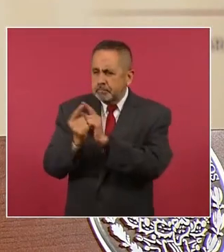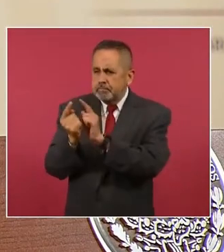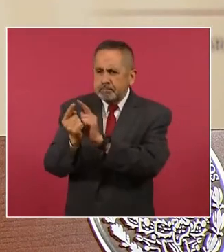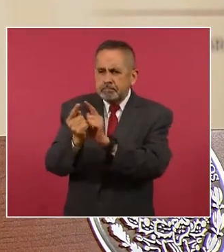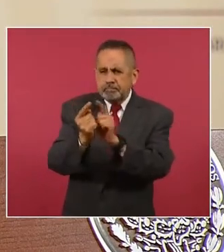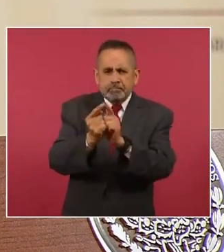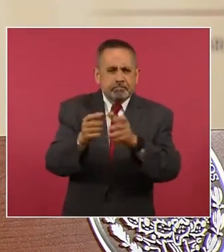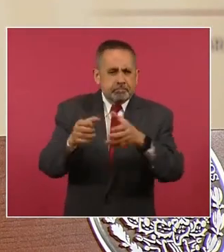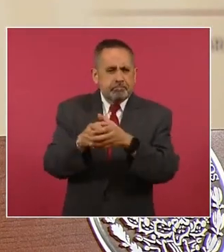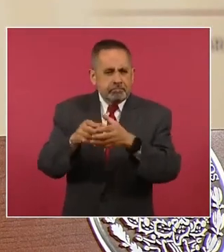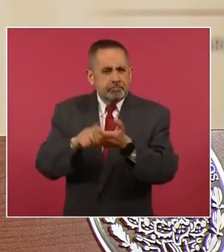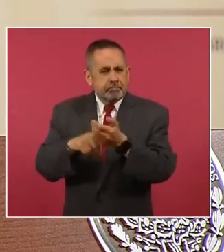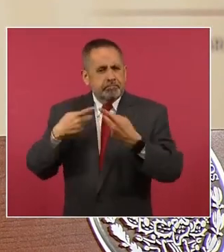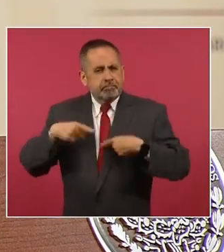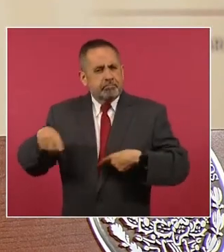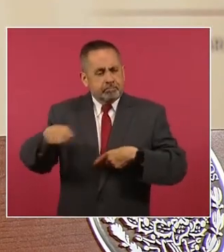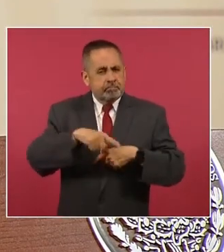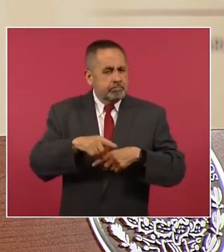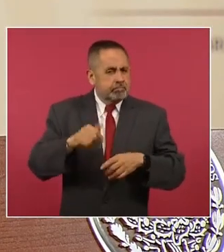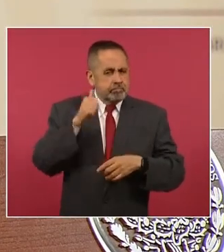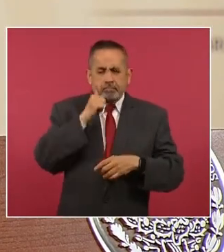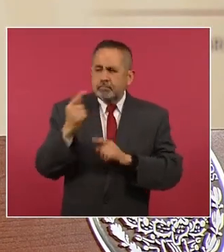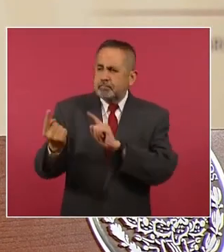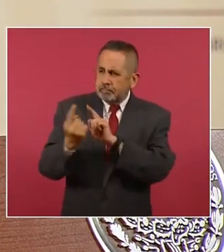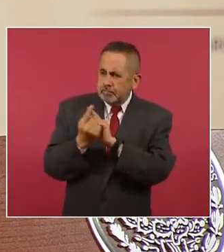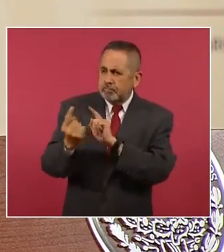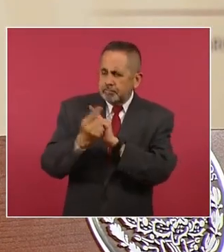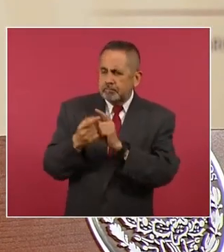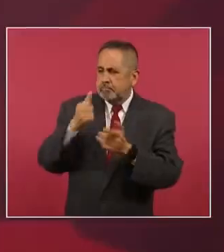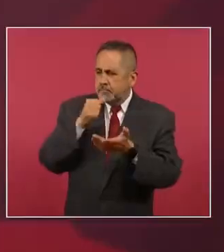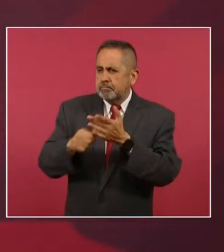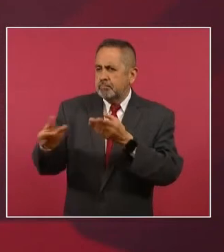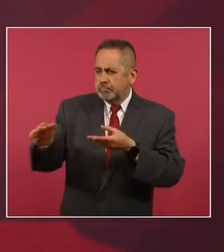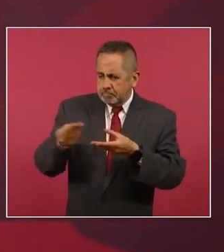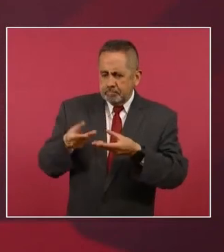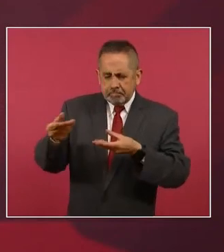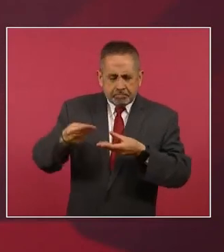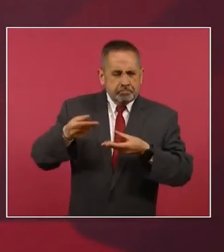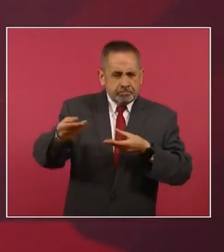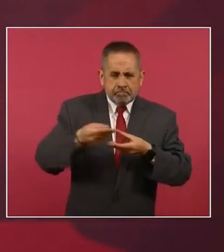atendiendo. Me llegan